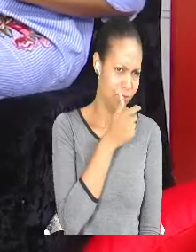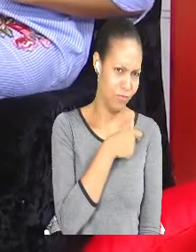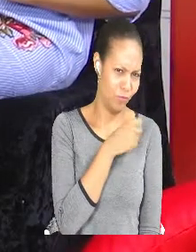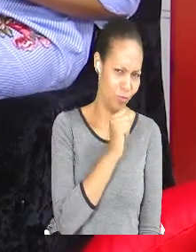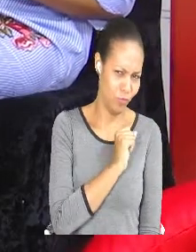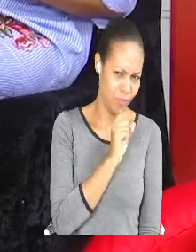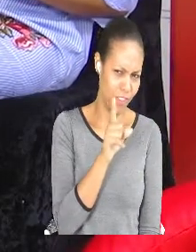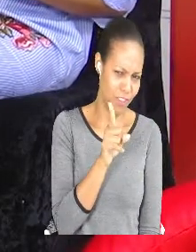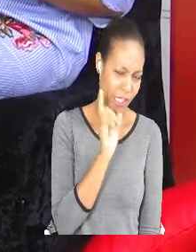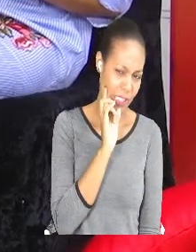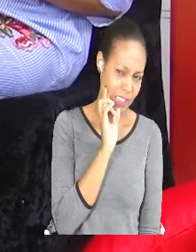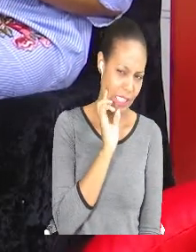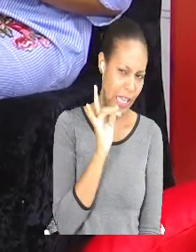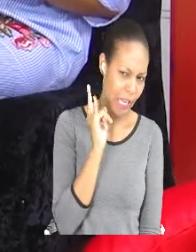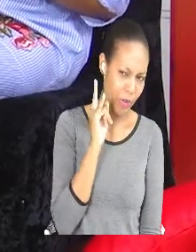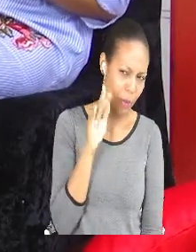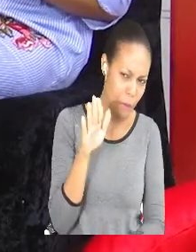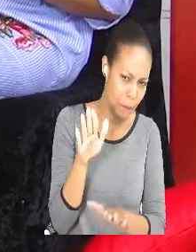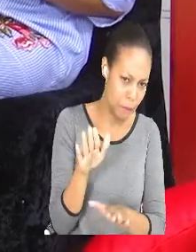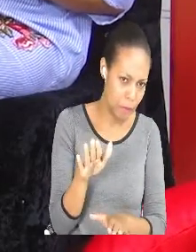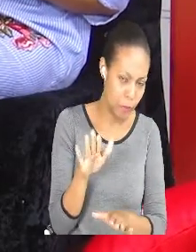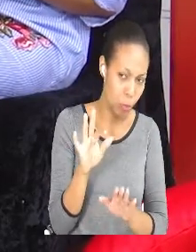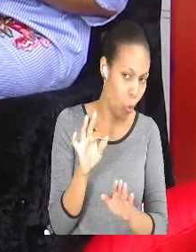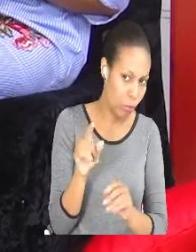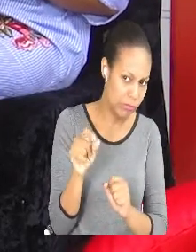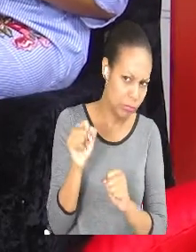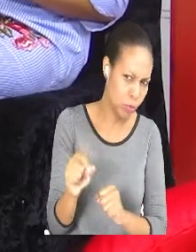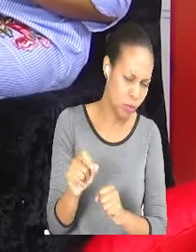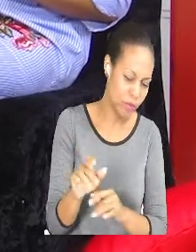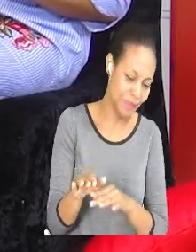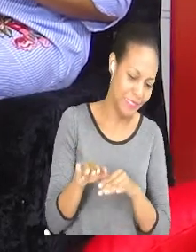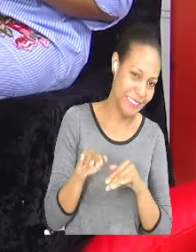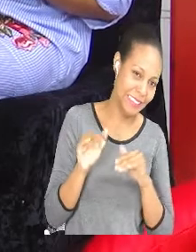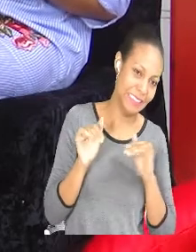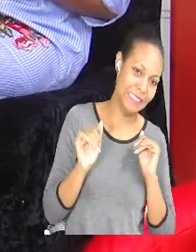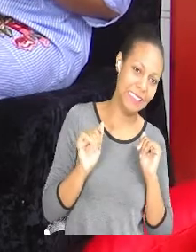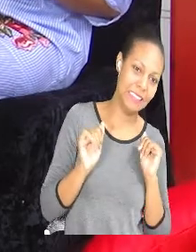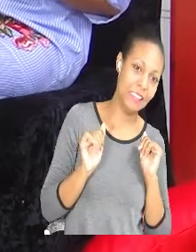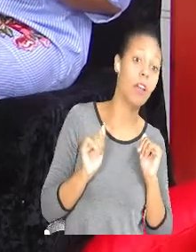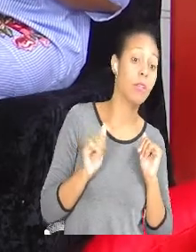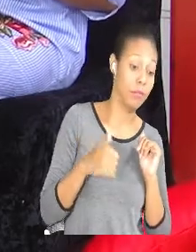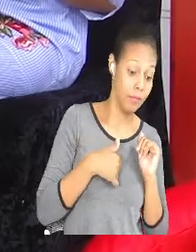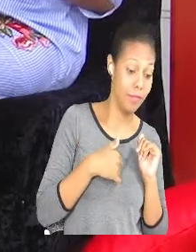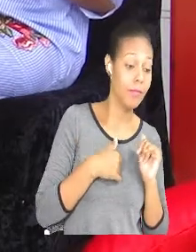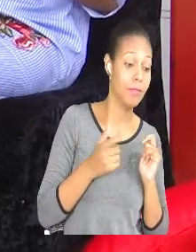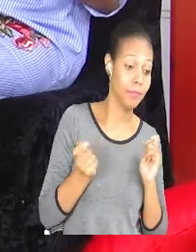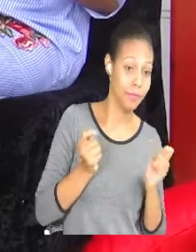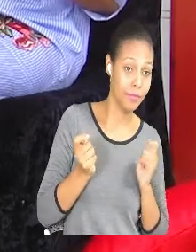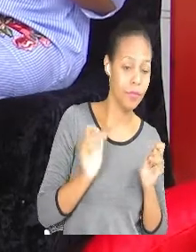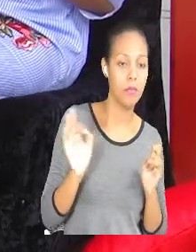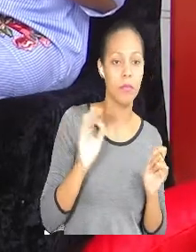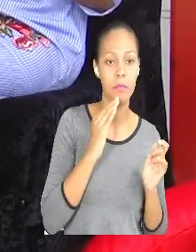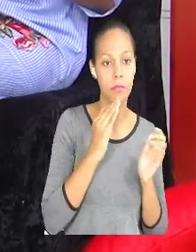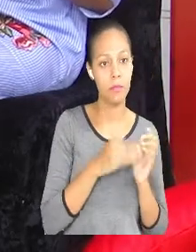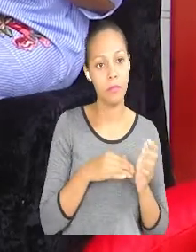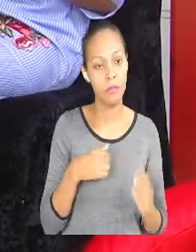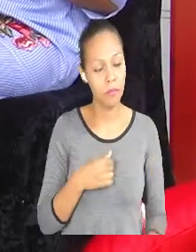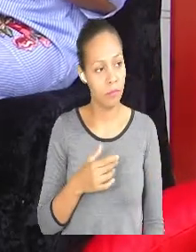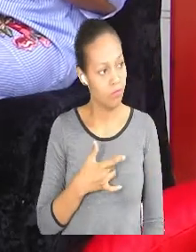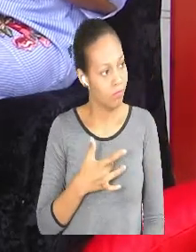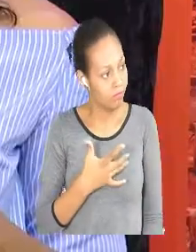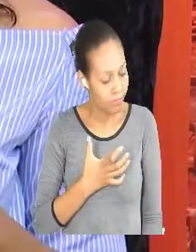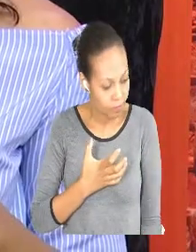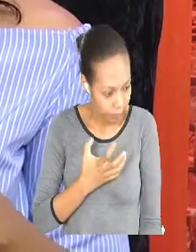situación de conflicto o si no, me retiro? Otro tip para controlar las emociones es, en el momento en que nos estamos sintiendo muy